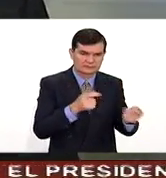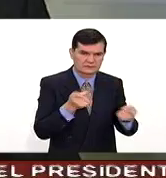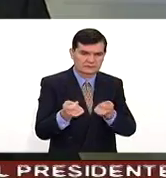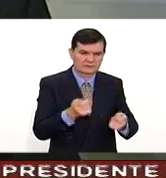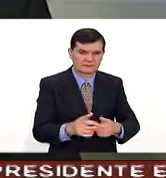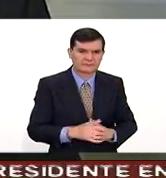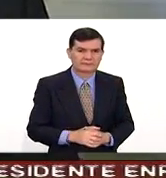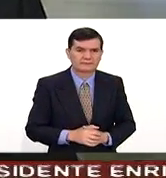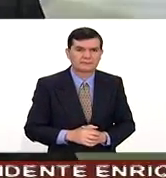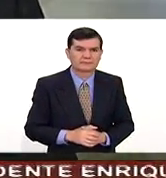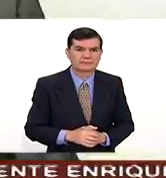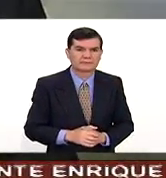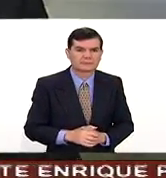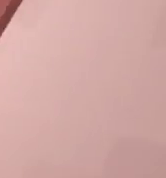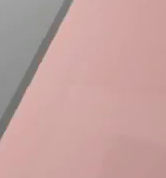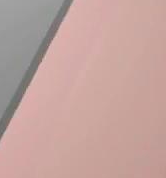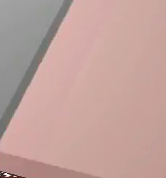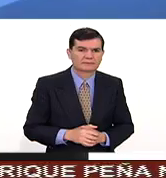control.